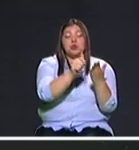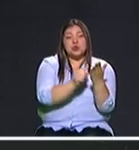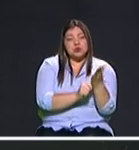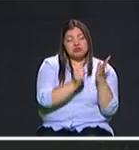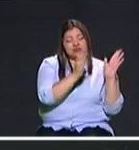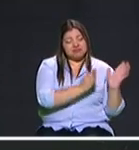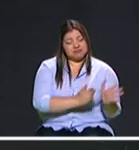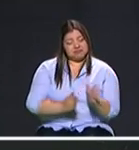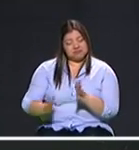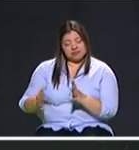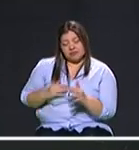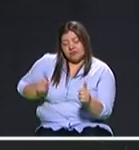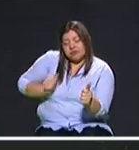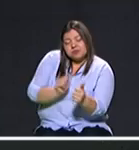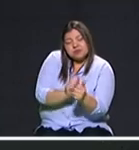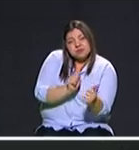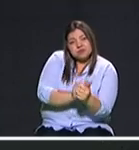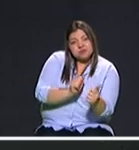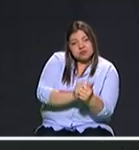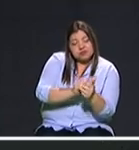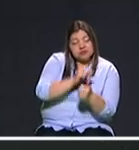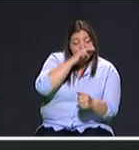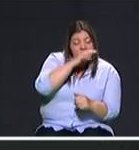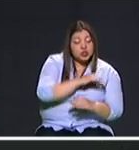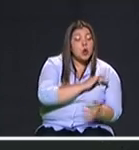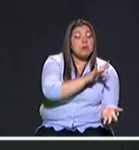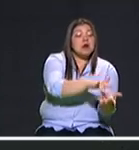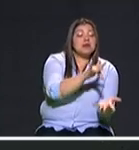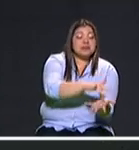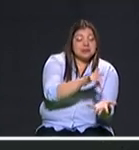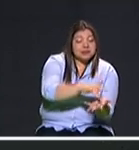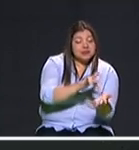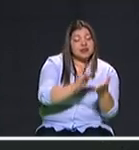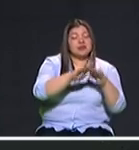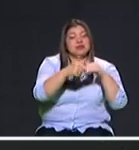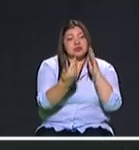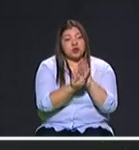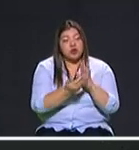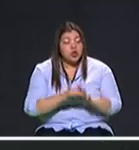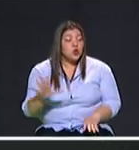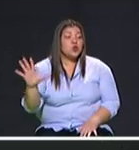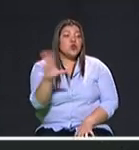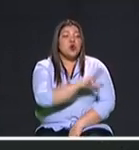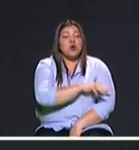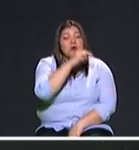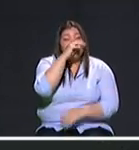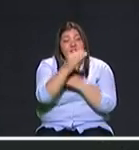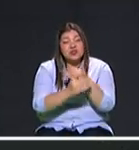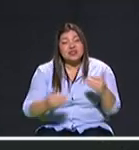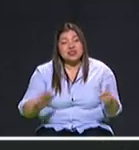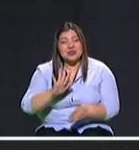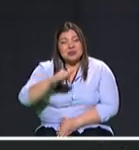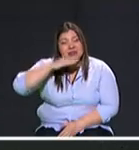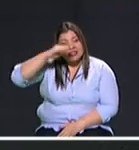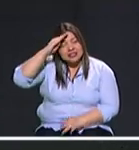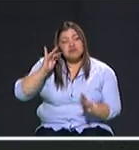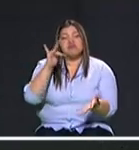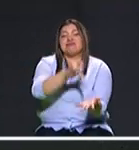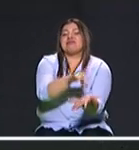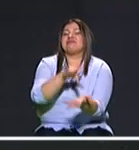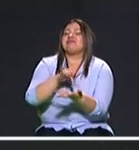ruta de acompañamiento para que asistan al colegio y garantizar que todos los niños de medellín asisten al colegio